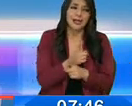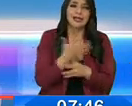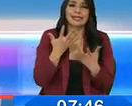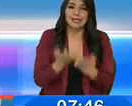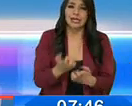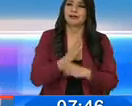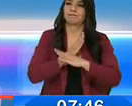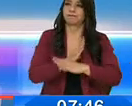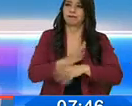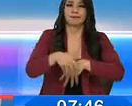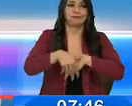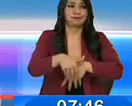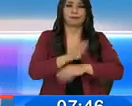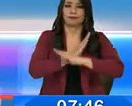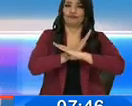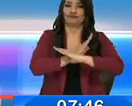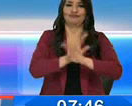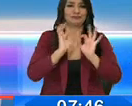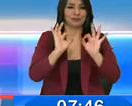posesionar